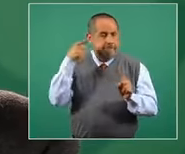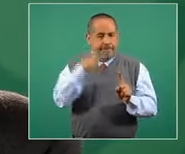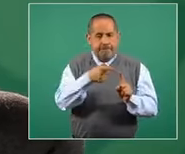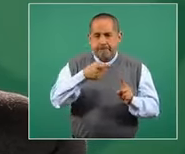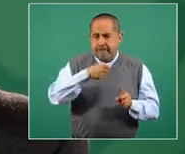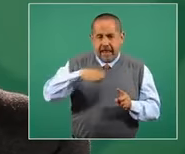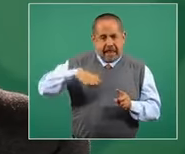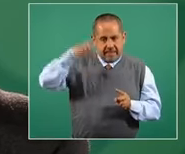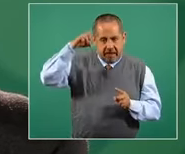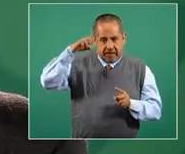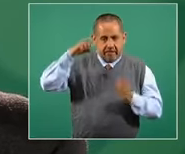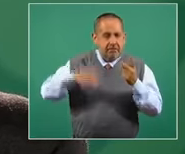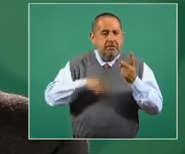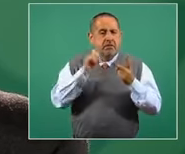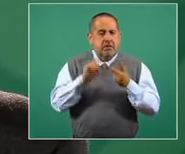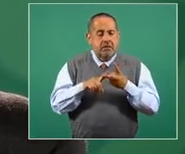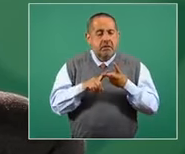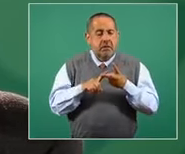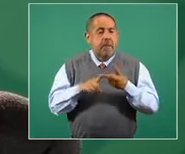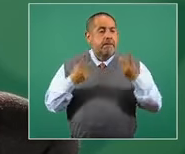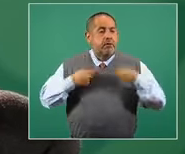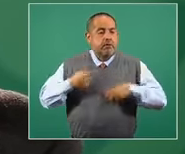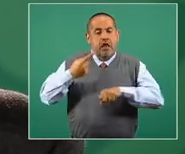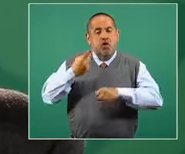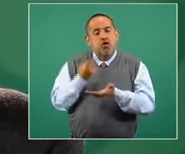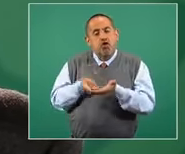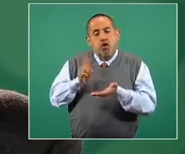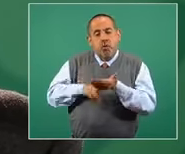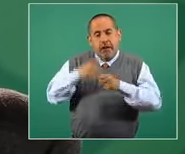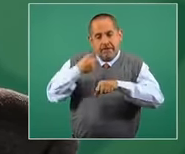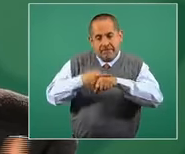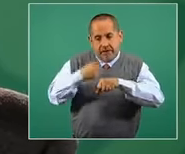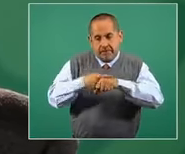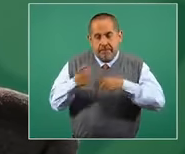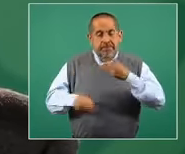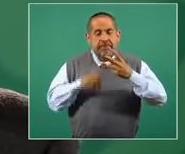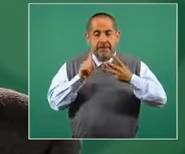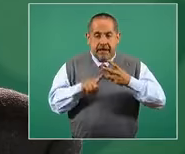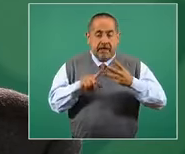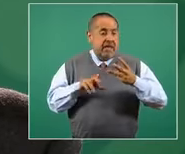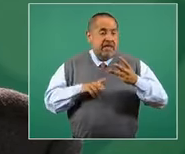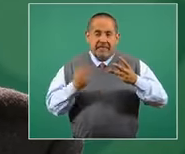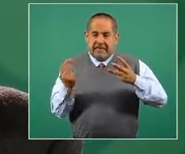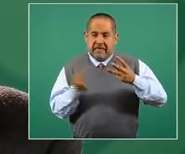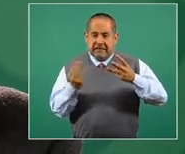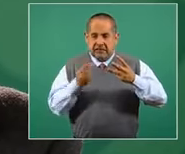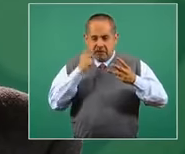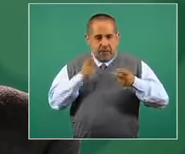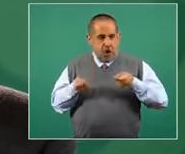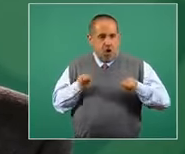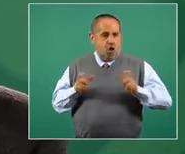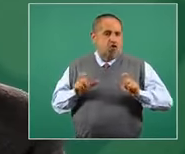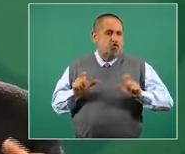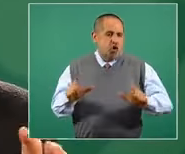edad, eje 2, las comorbilidades, eje 3, las necesidades del control